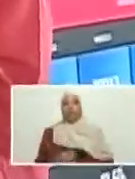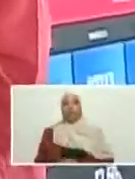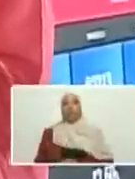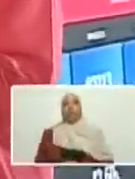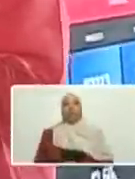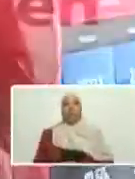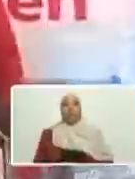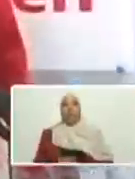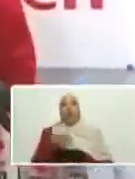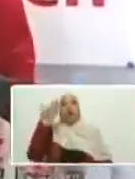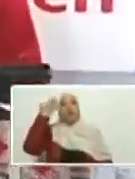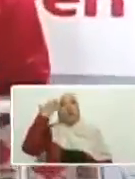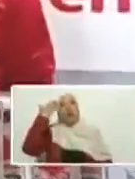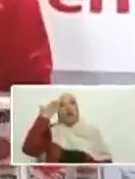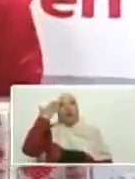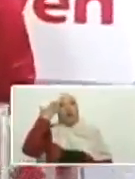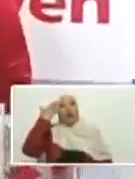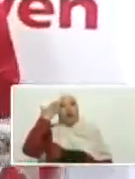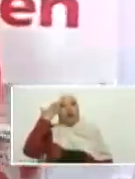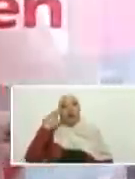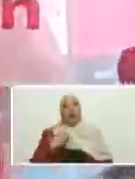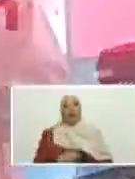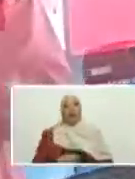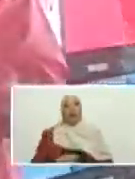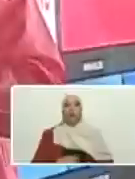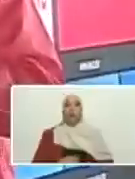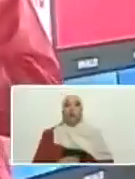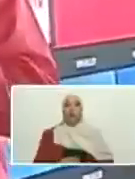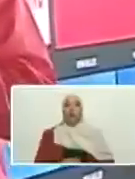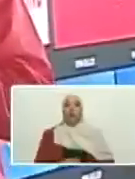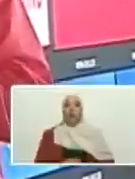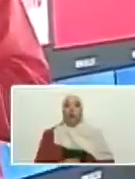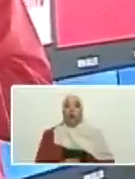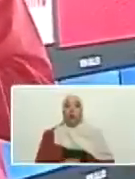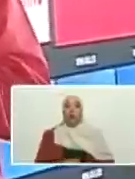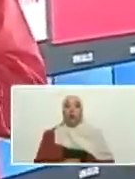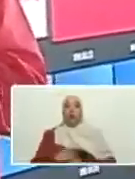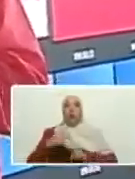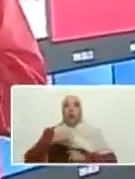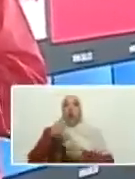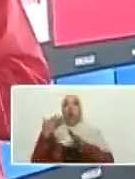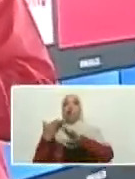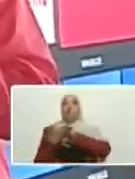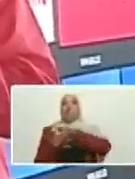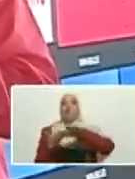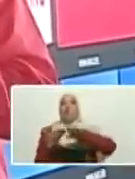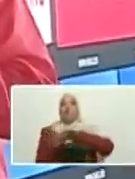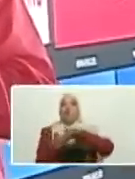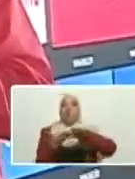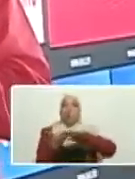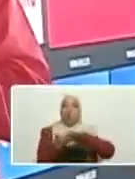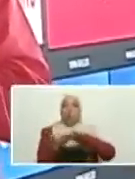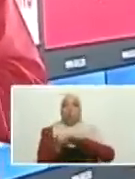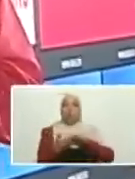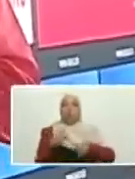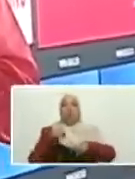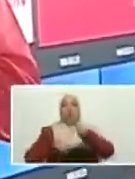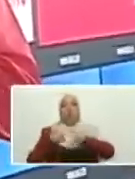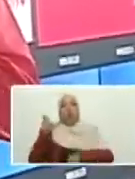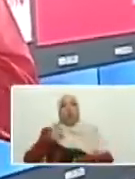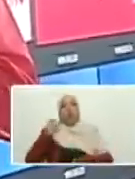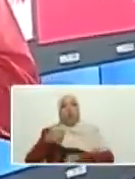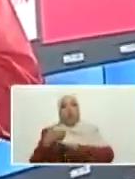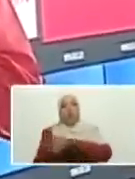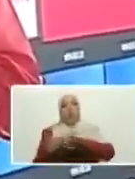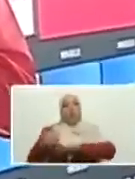usted sabe... Aquí la tenemos, mira. Sí. Producto nacional para solucionar, bueno, la